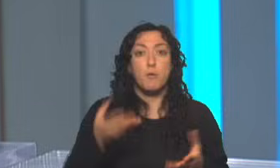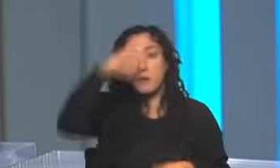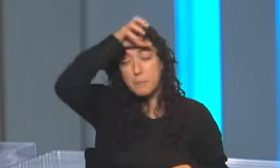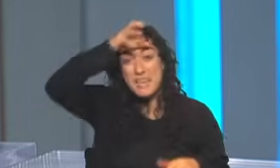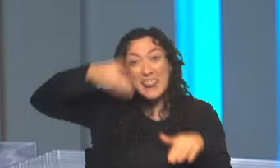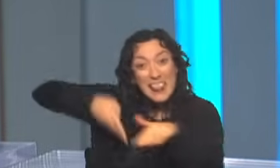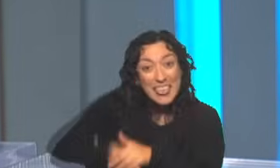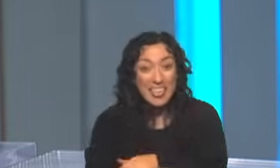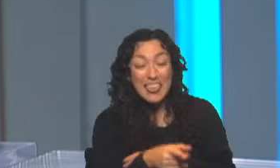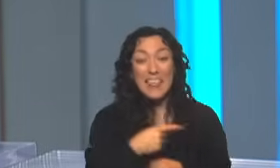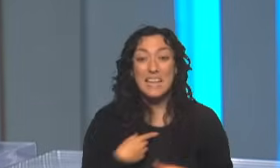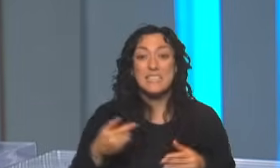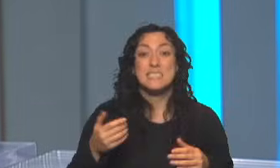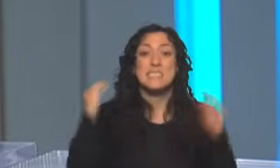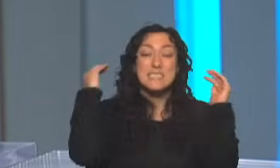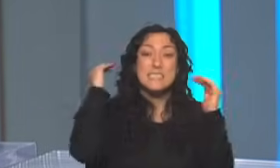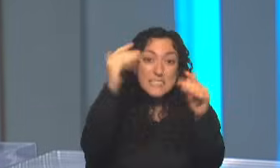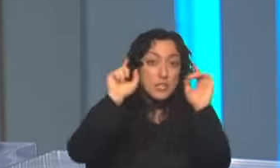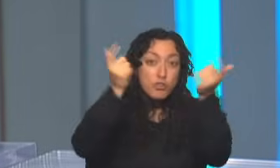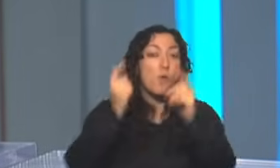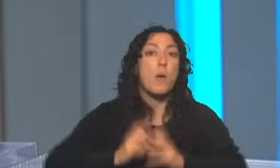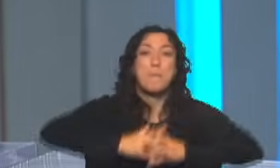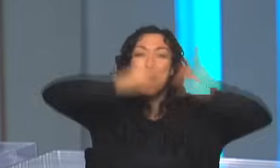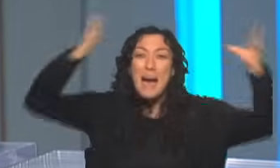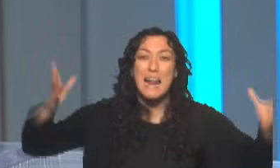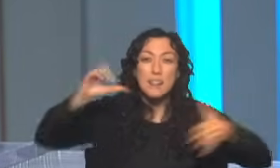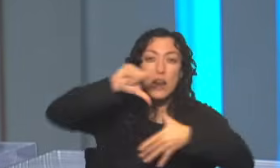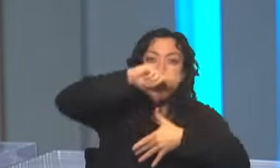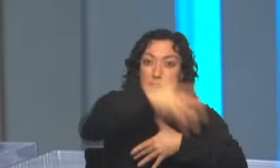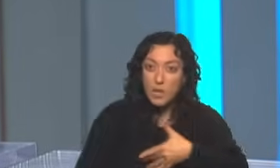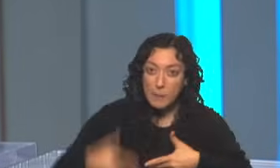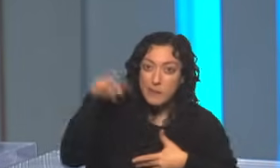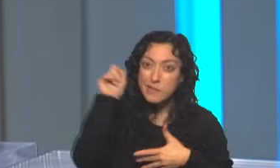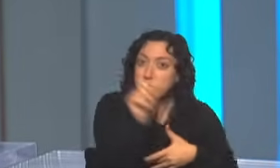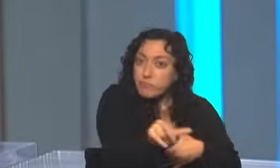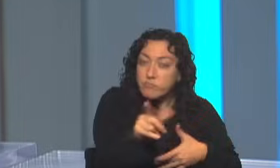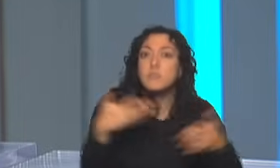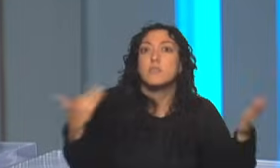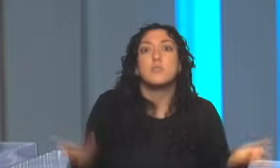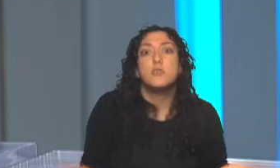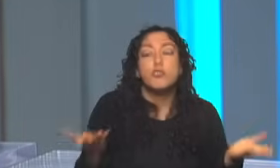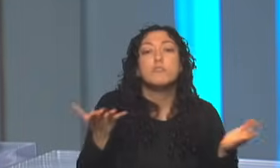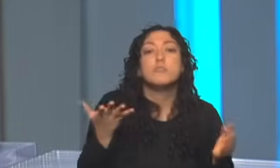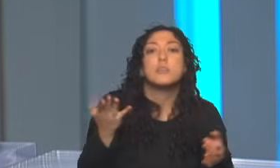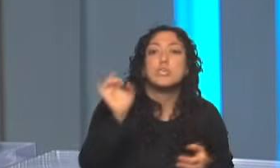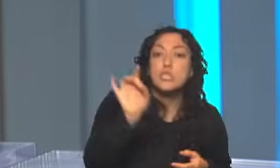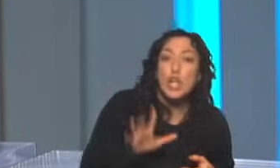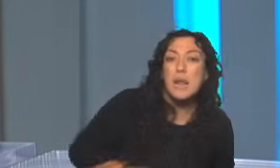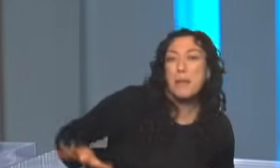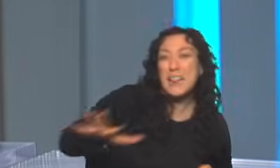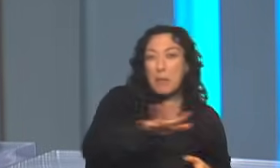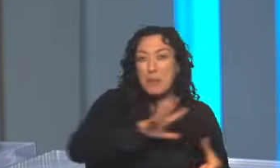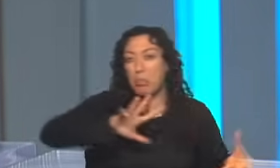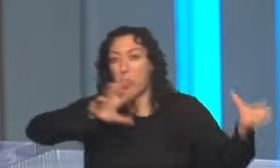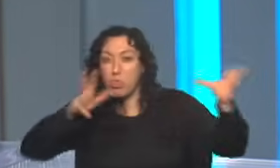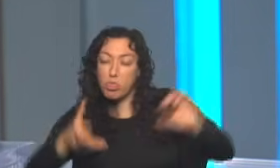olvidar que es la minera cielo abierto más grande de América Latina. Y todas las implicancias que tiene, no solamente en el ambiente, sino